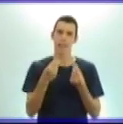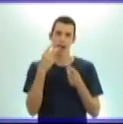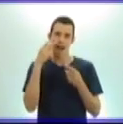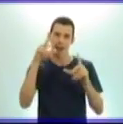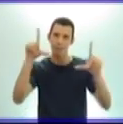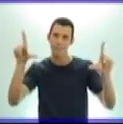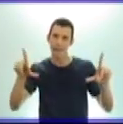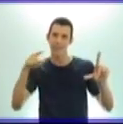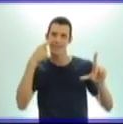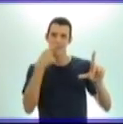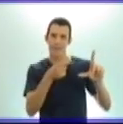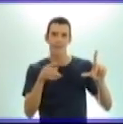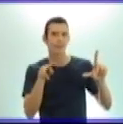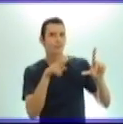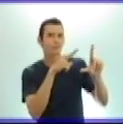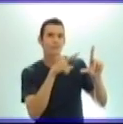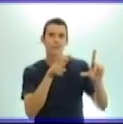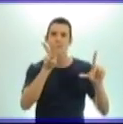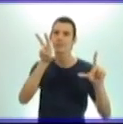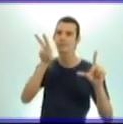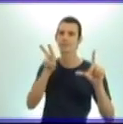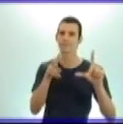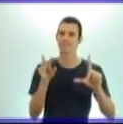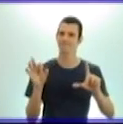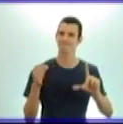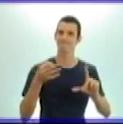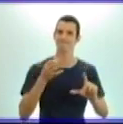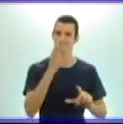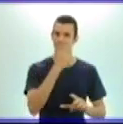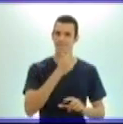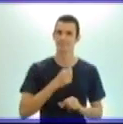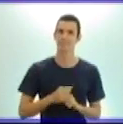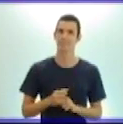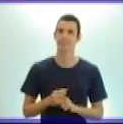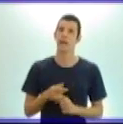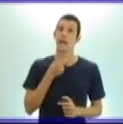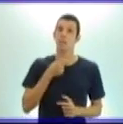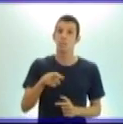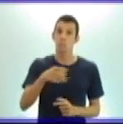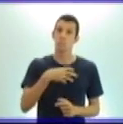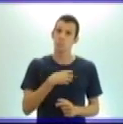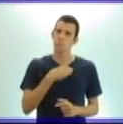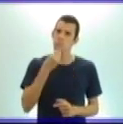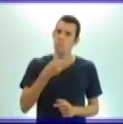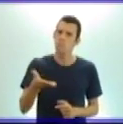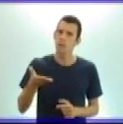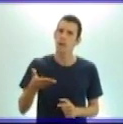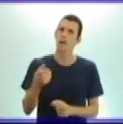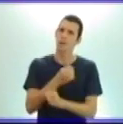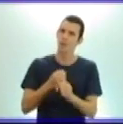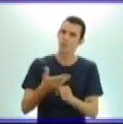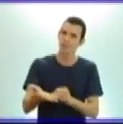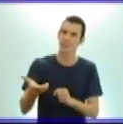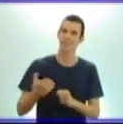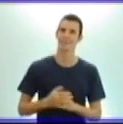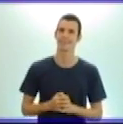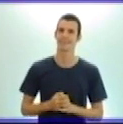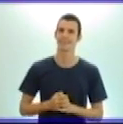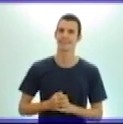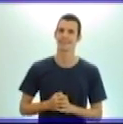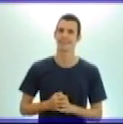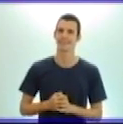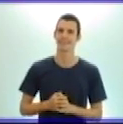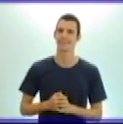Pero no dejes de utilizar esta opción si cuentas con ella. Te vamos a presentar otra opción que